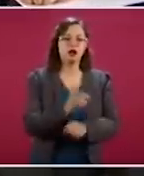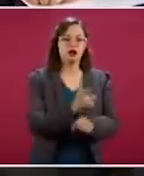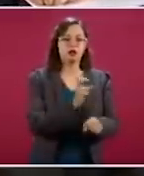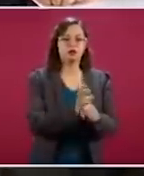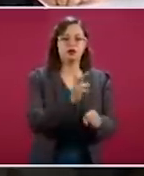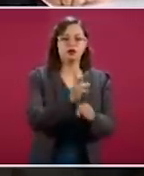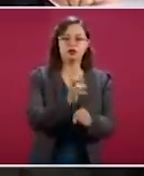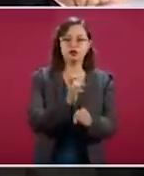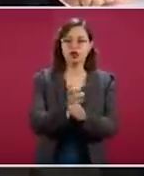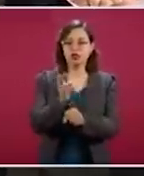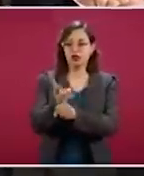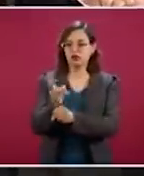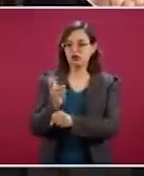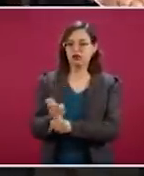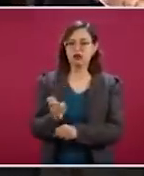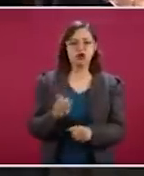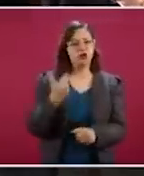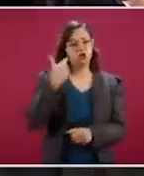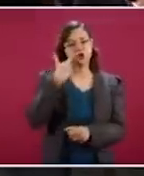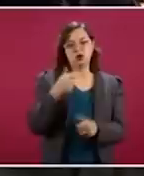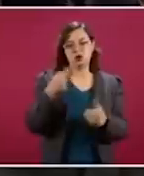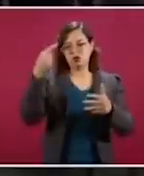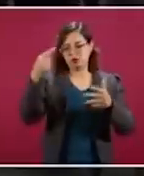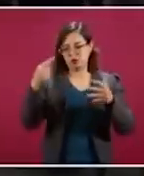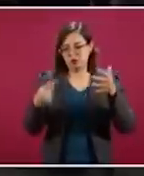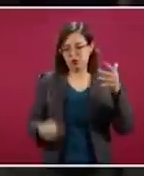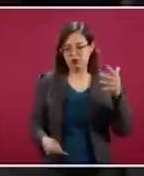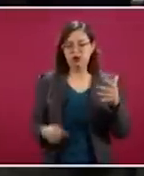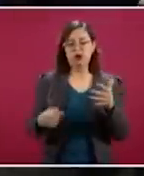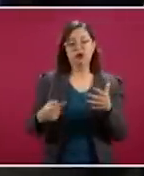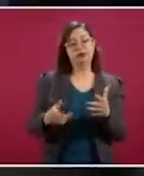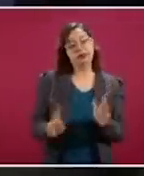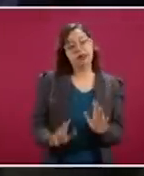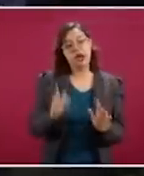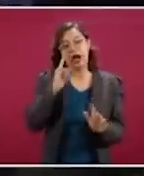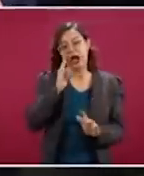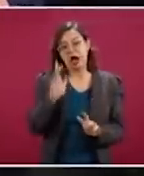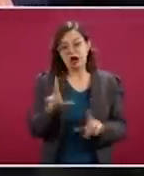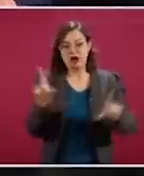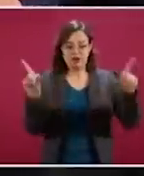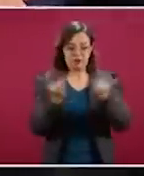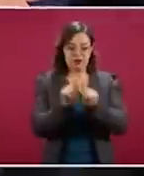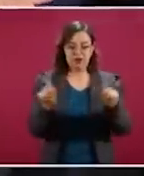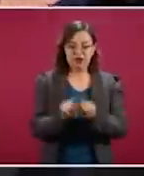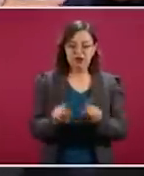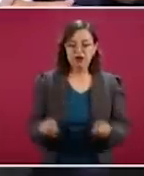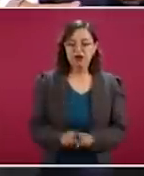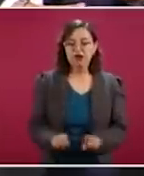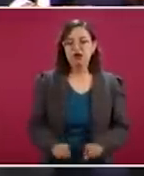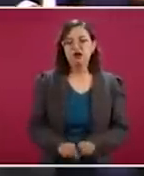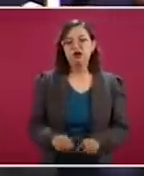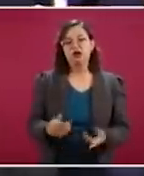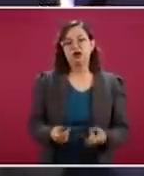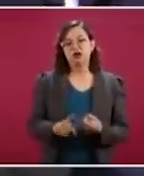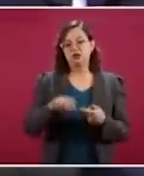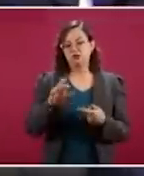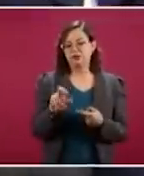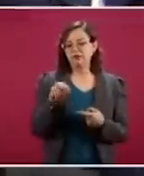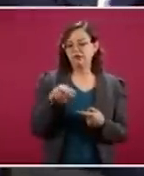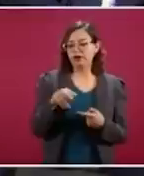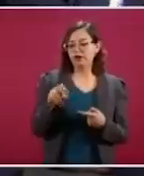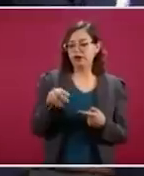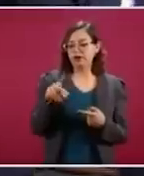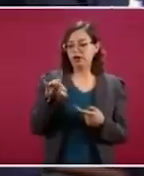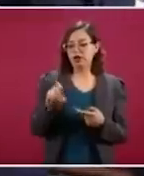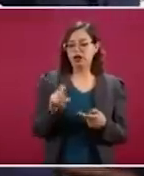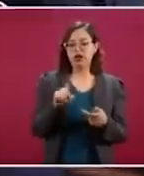que no quisiera yo que se me pase ninguno, pero los voy a tratar de resumir. Está por aquí Fernando Chico Pardo,